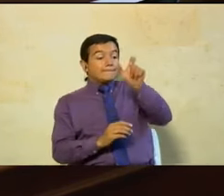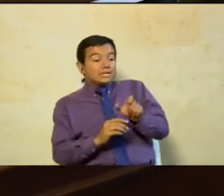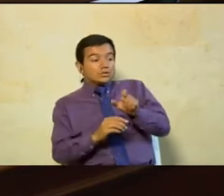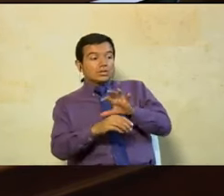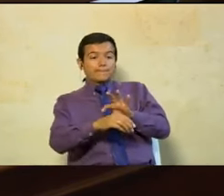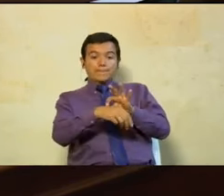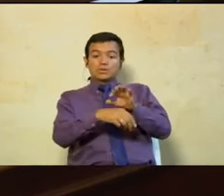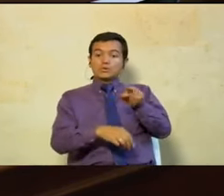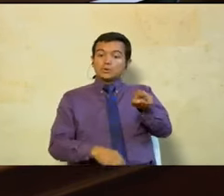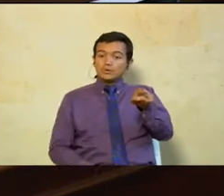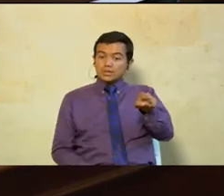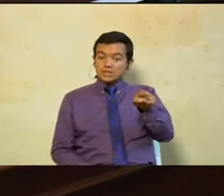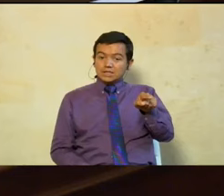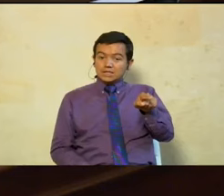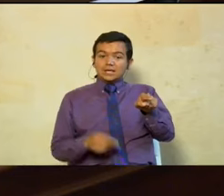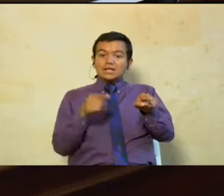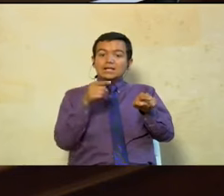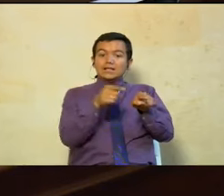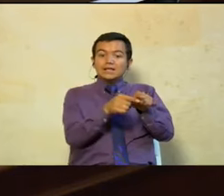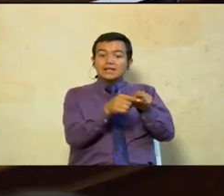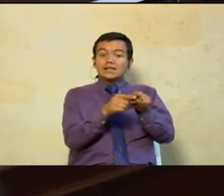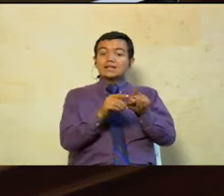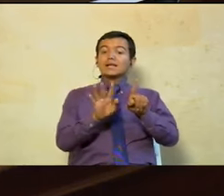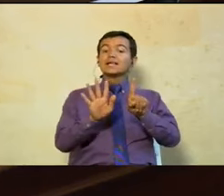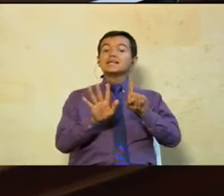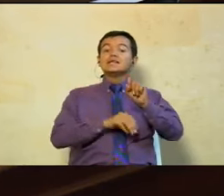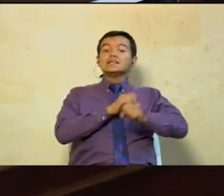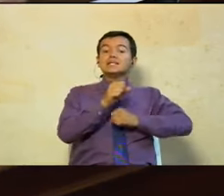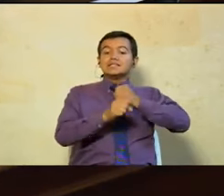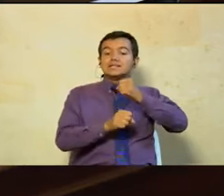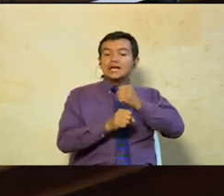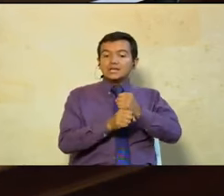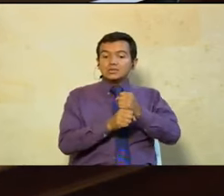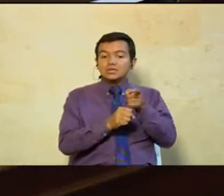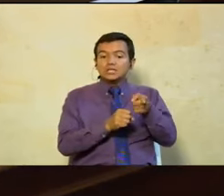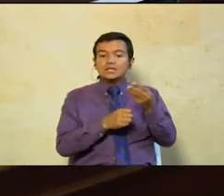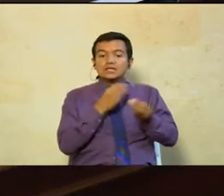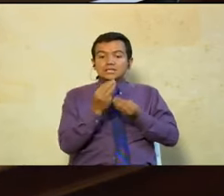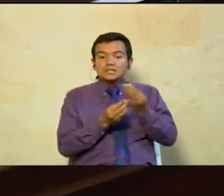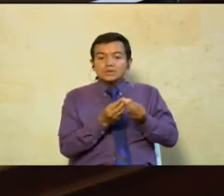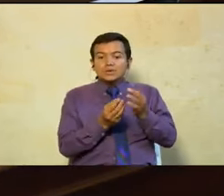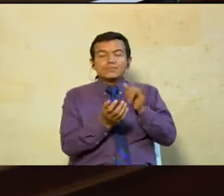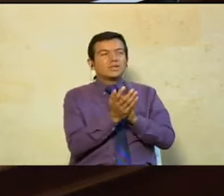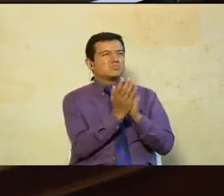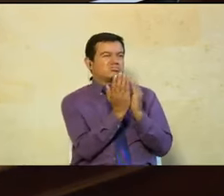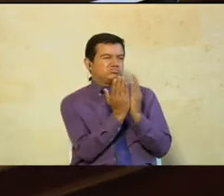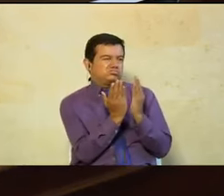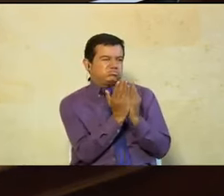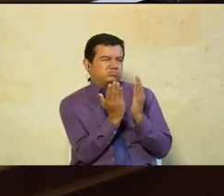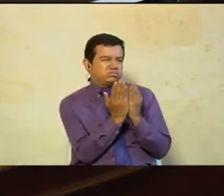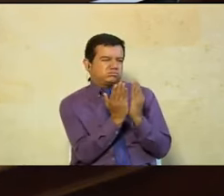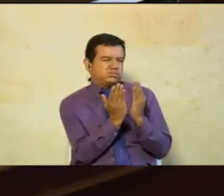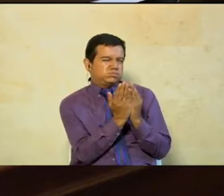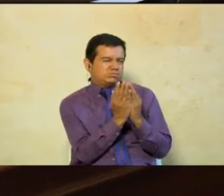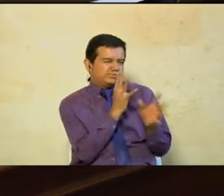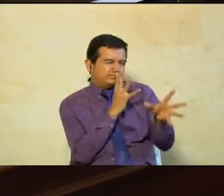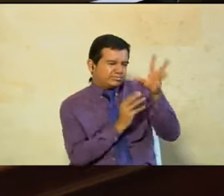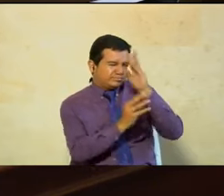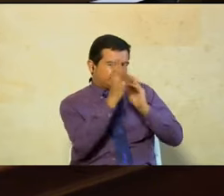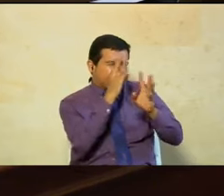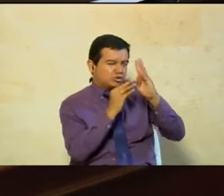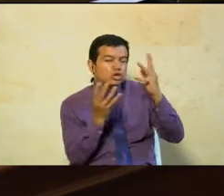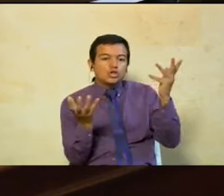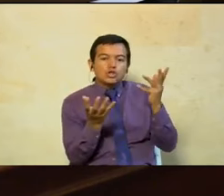médico que duró 6 años haciendo esta especialización con los más